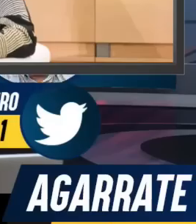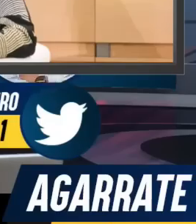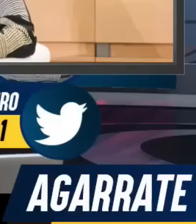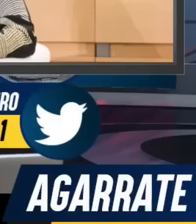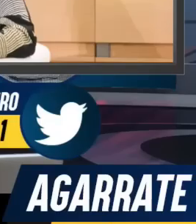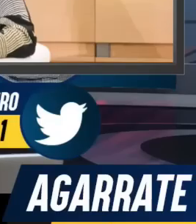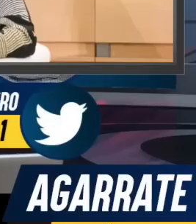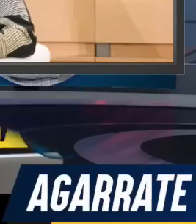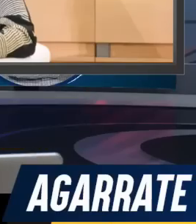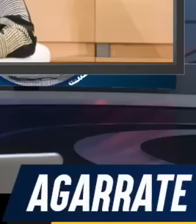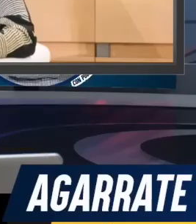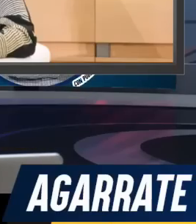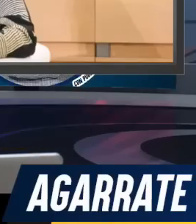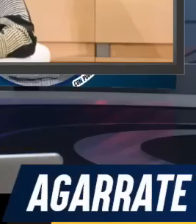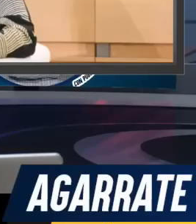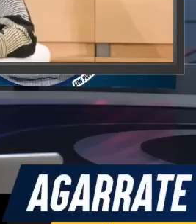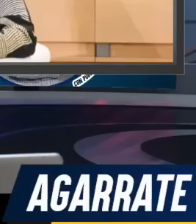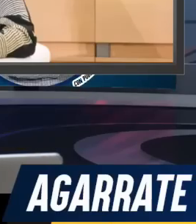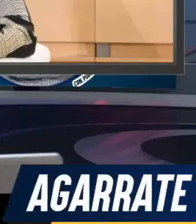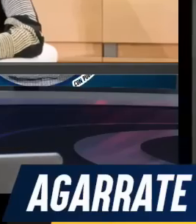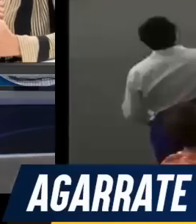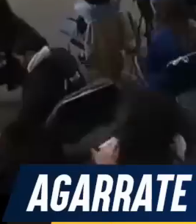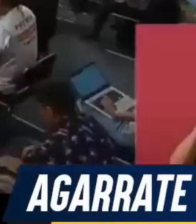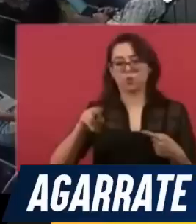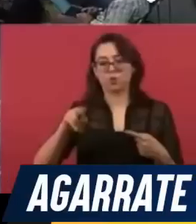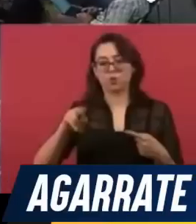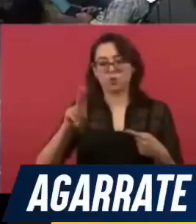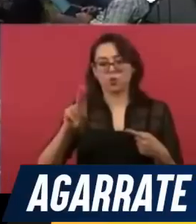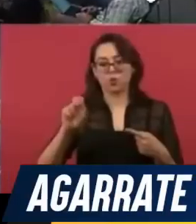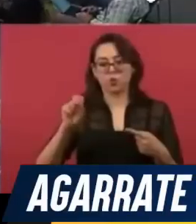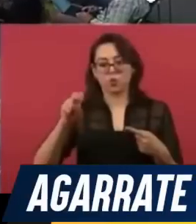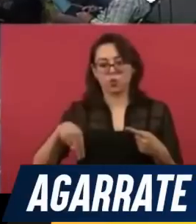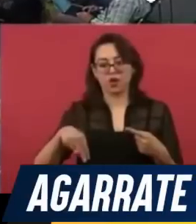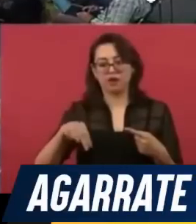titular secretario del Trabajo. Vamos a verlo.